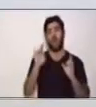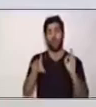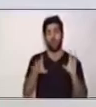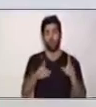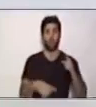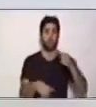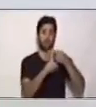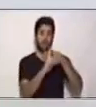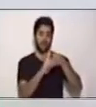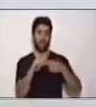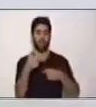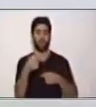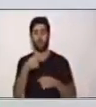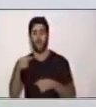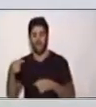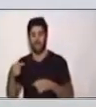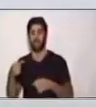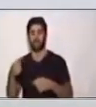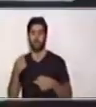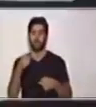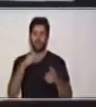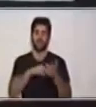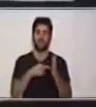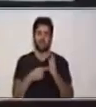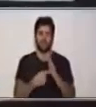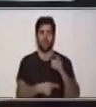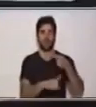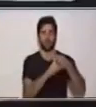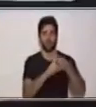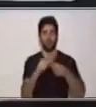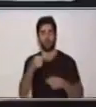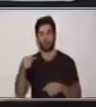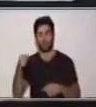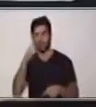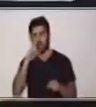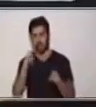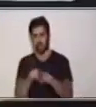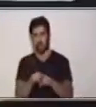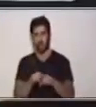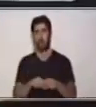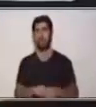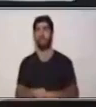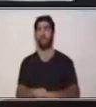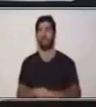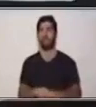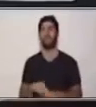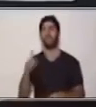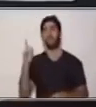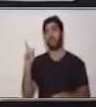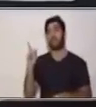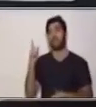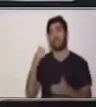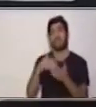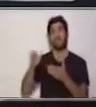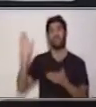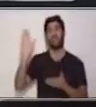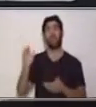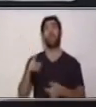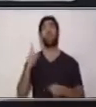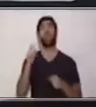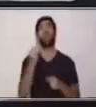quitar. Ahí estamos relacionando nosotros sumas y restas. Luego dice, ¿Cuántos se fueron? En este caso se